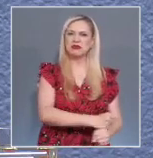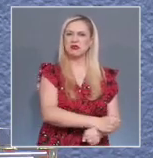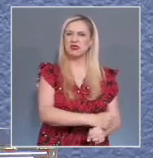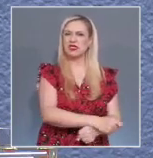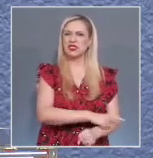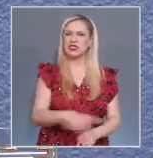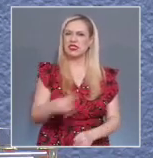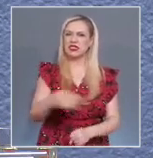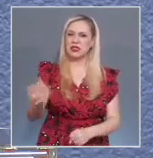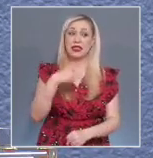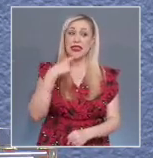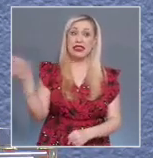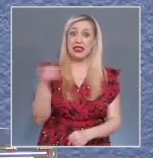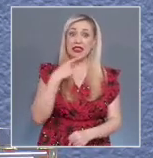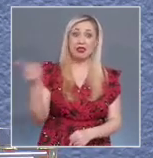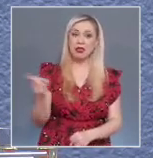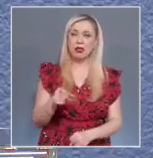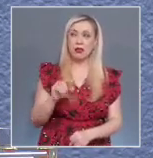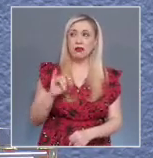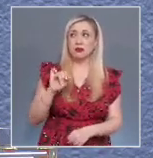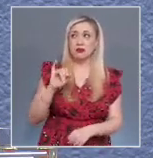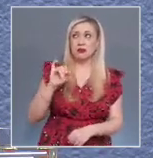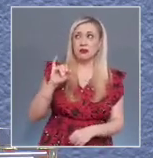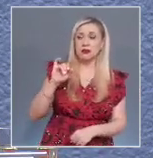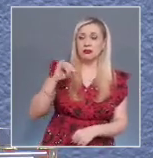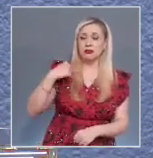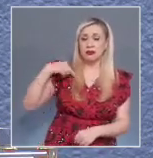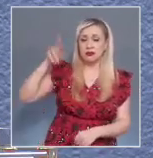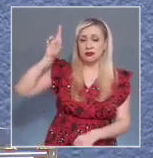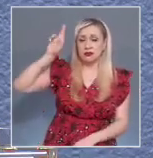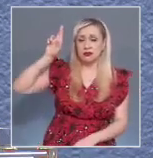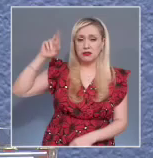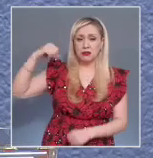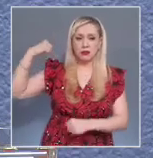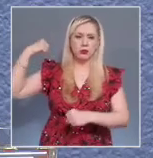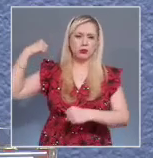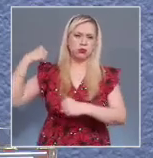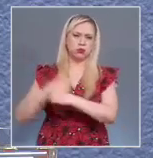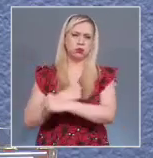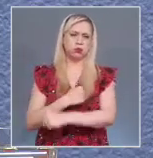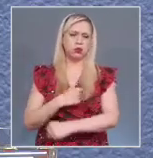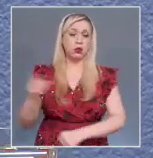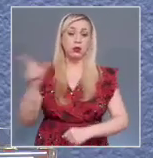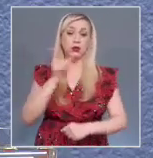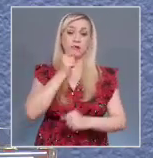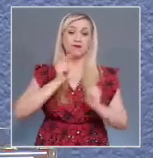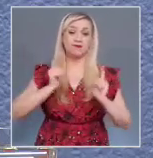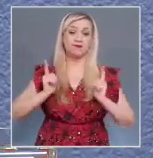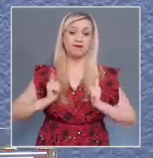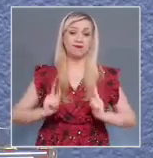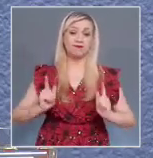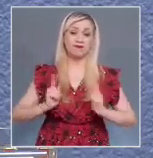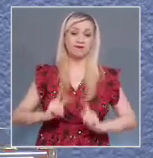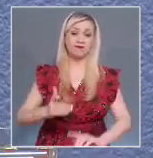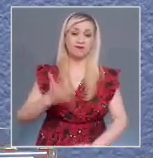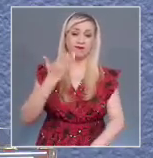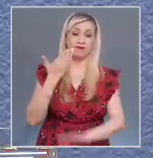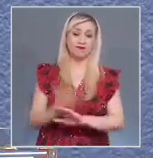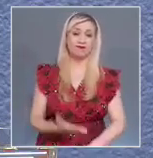probado bajo la dirección de autoridades ministeriales que condujeron